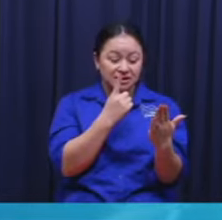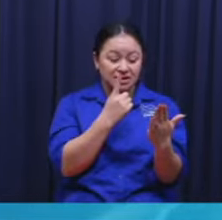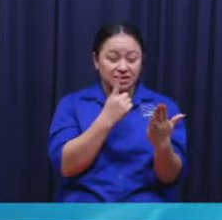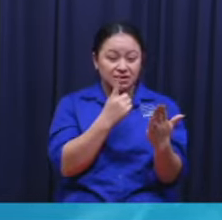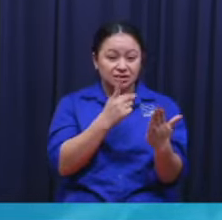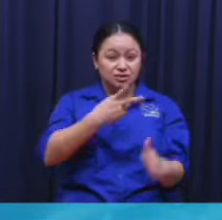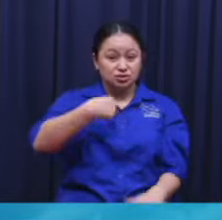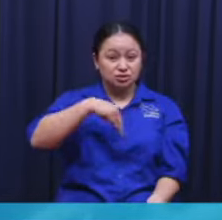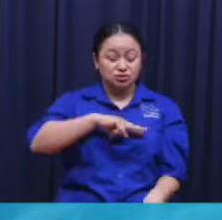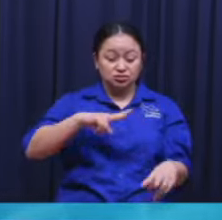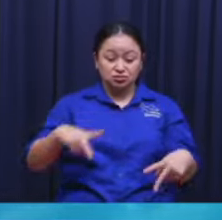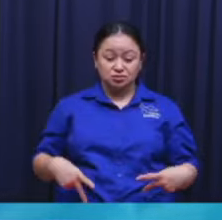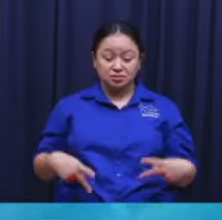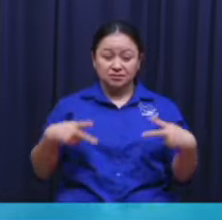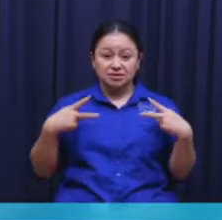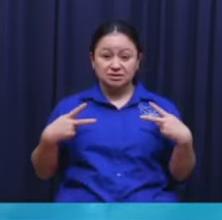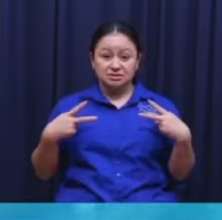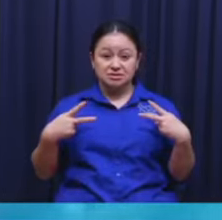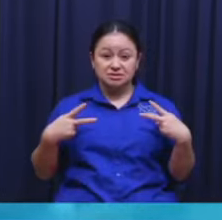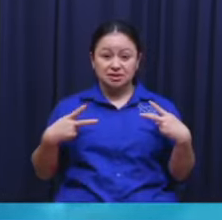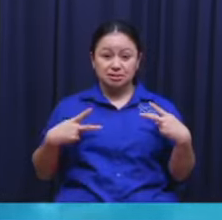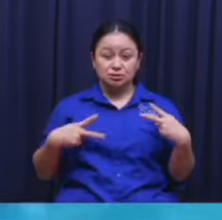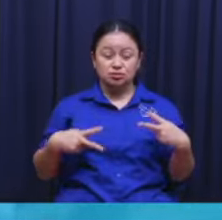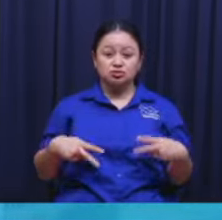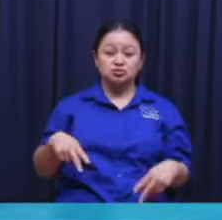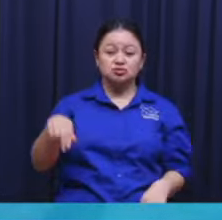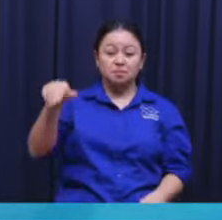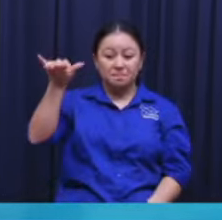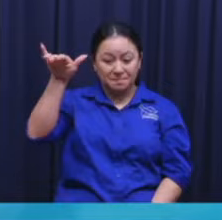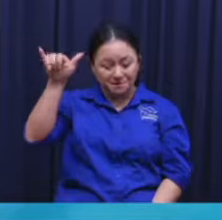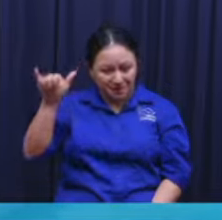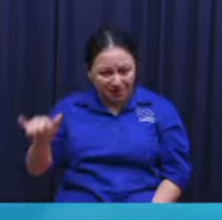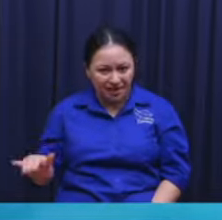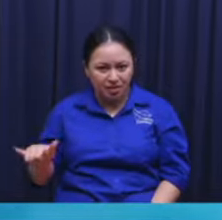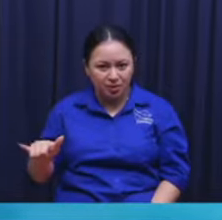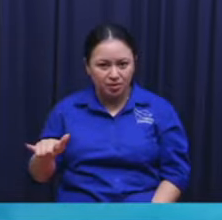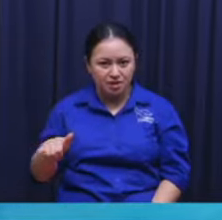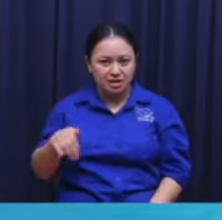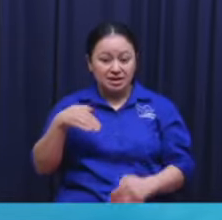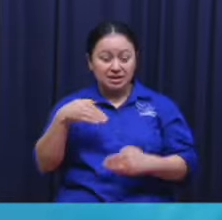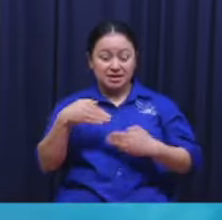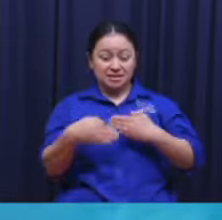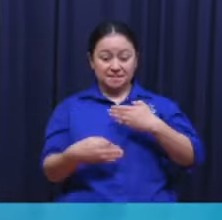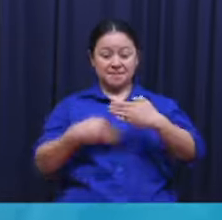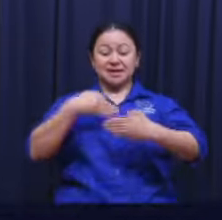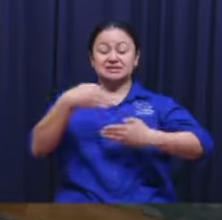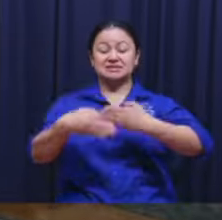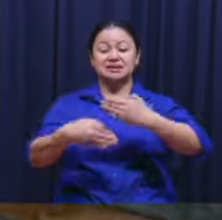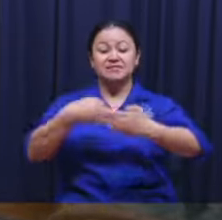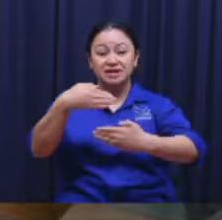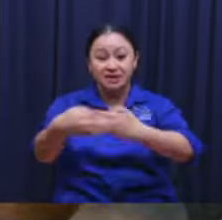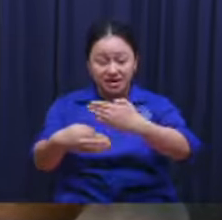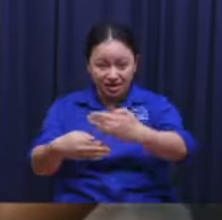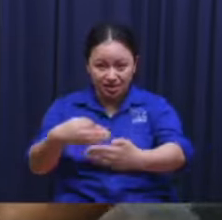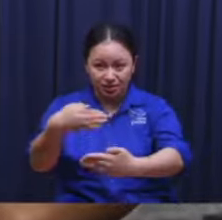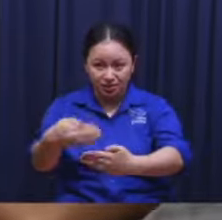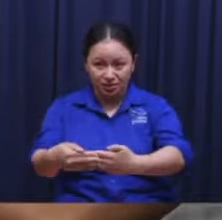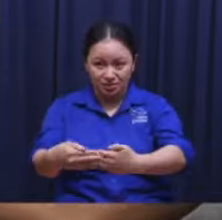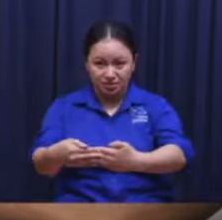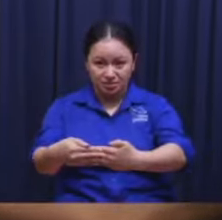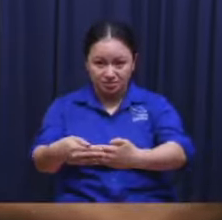Permanecido y o perseverado. Pero si a las primeras de cambio decimos, ah, no, entonces no es aquí, me